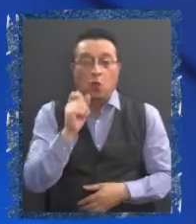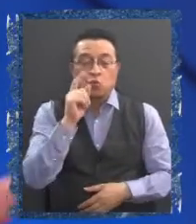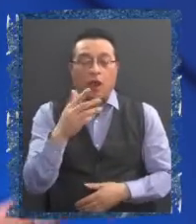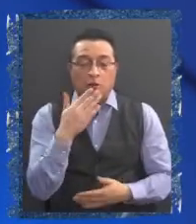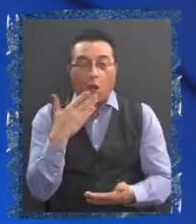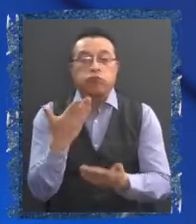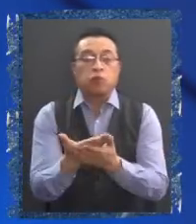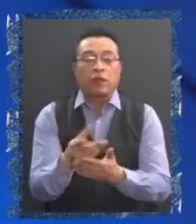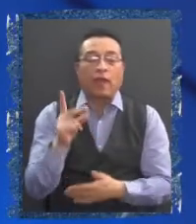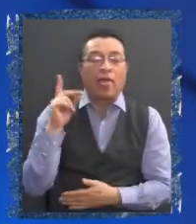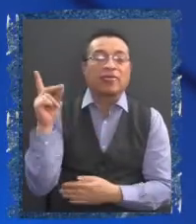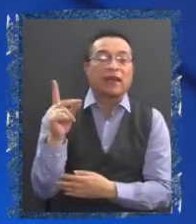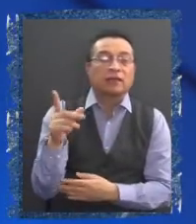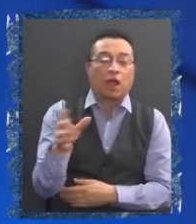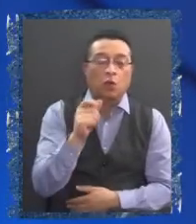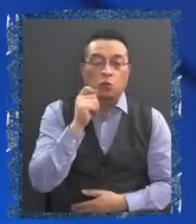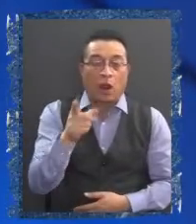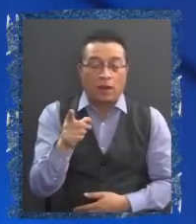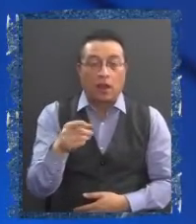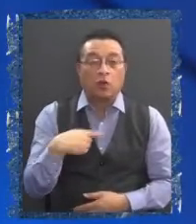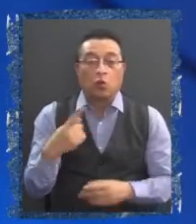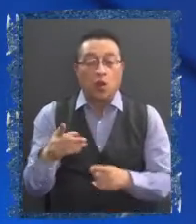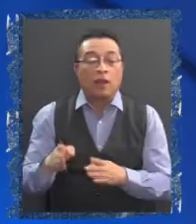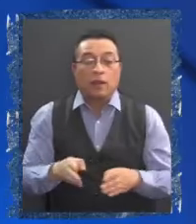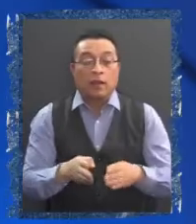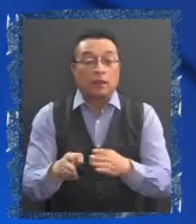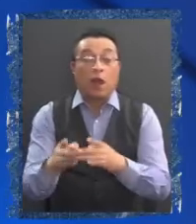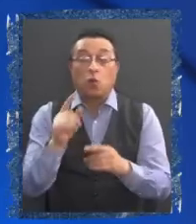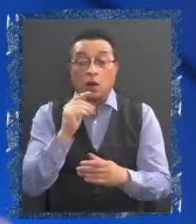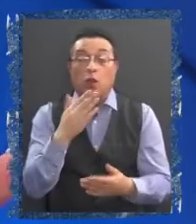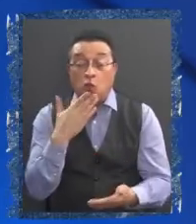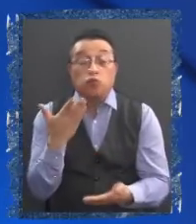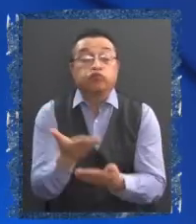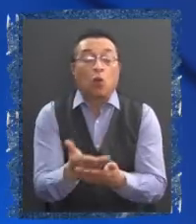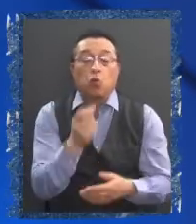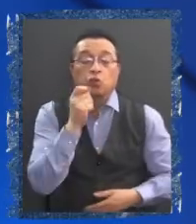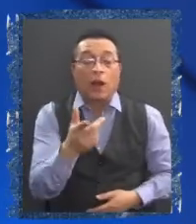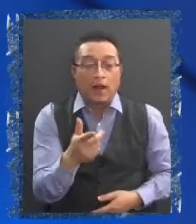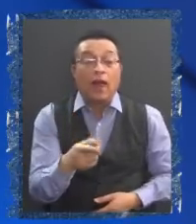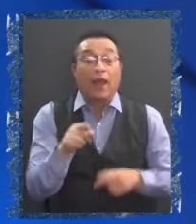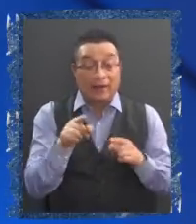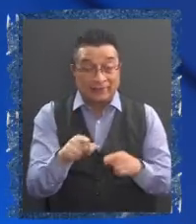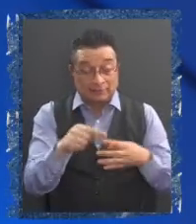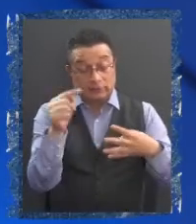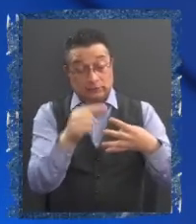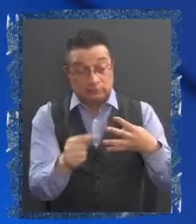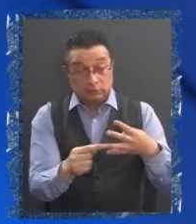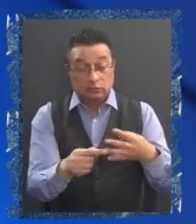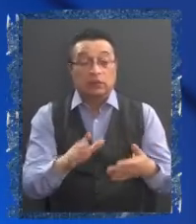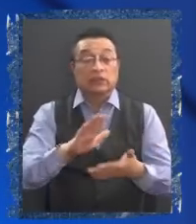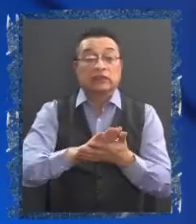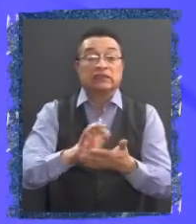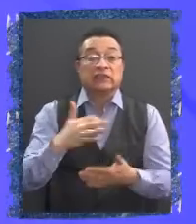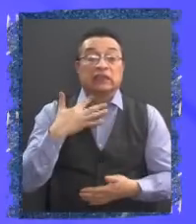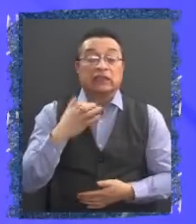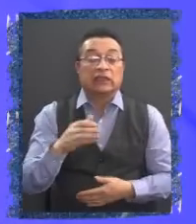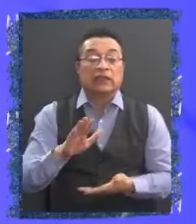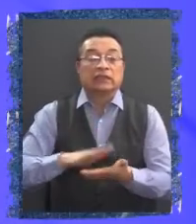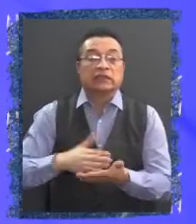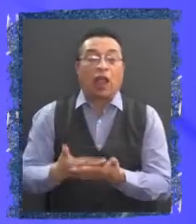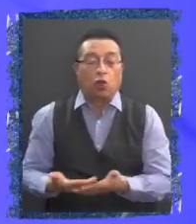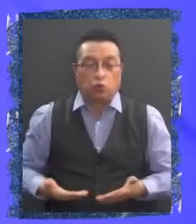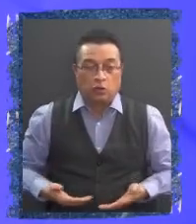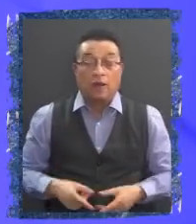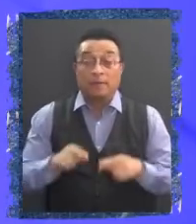derecha? Porque vamos viendo cuáles eran las alternativas que estaban puestas sobre la mesa. Y dentro de esas alternativas era el cheque de salud. Entonces,